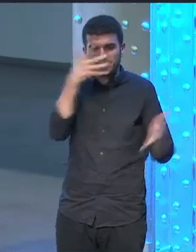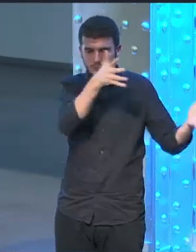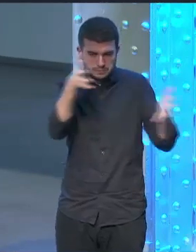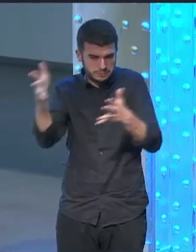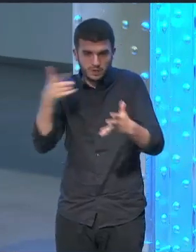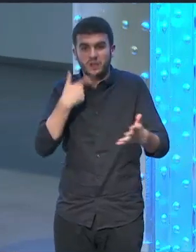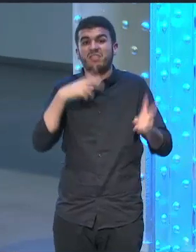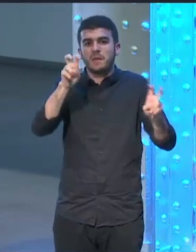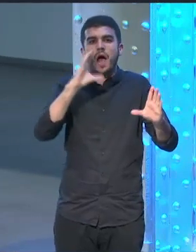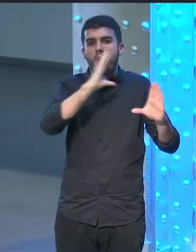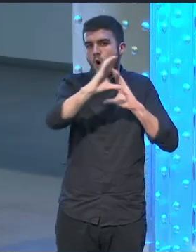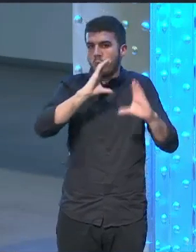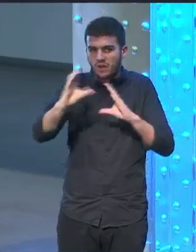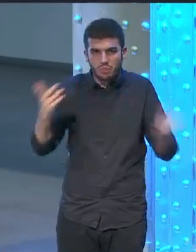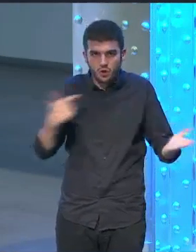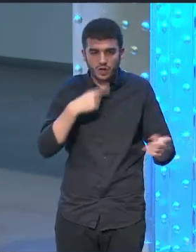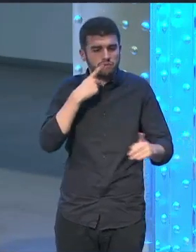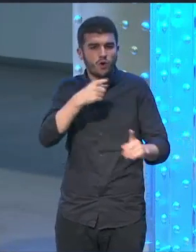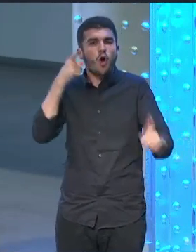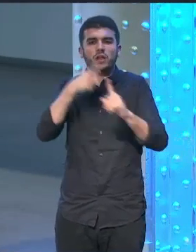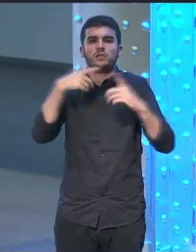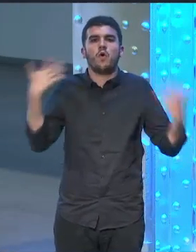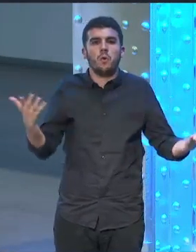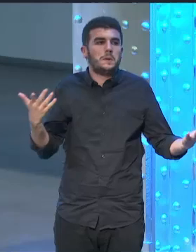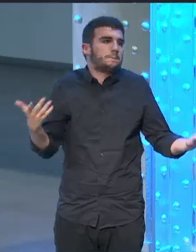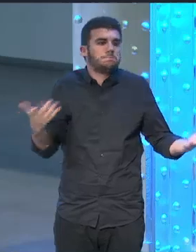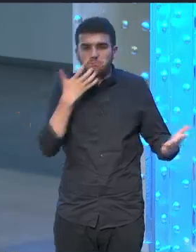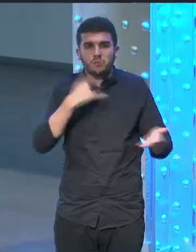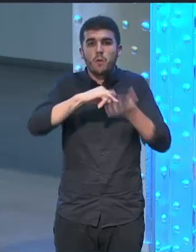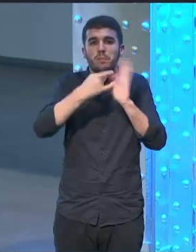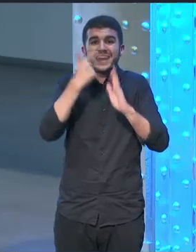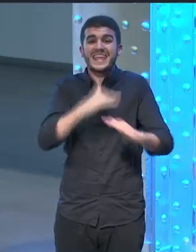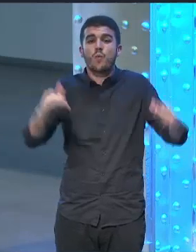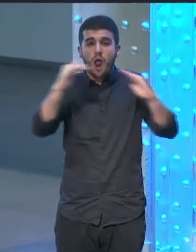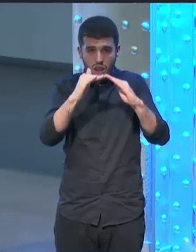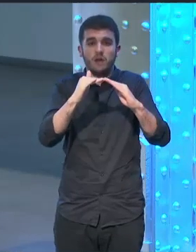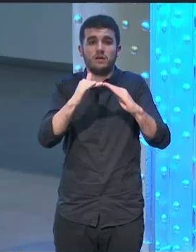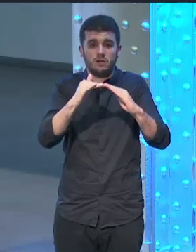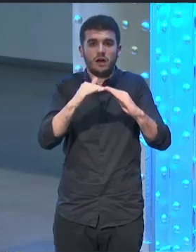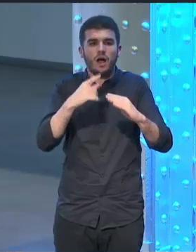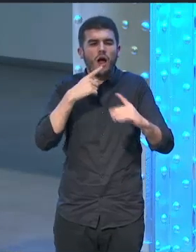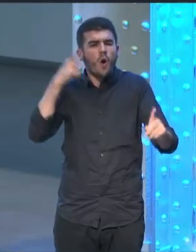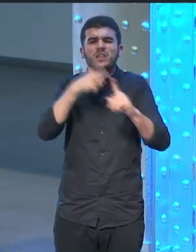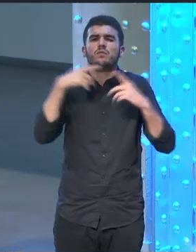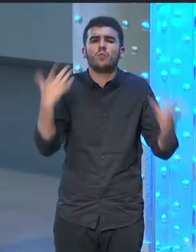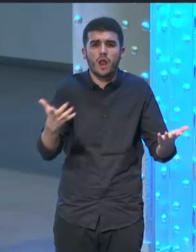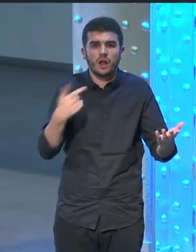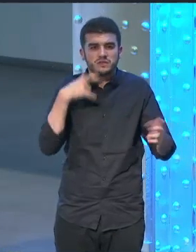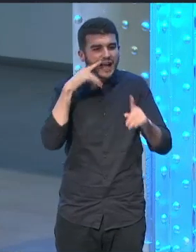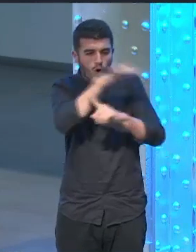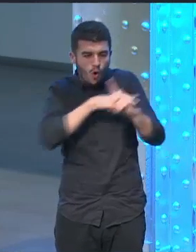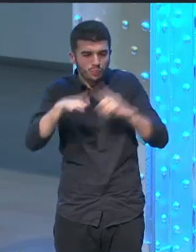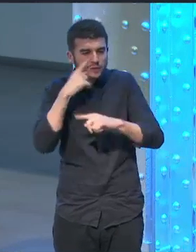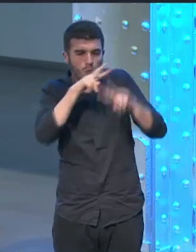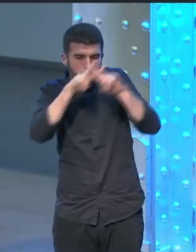algún plan de comunicación que tiene un objetivo, como por ejemplo es un plan de igualdad, siempre lo que hay que hacer es estudiar muy bien el contexto y